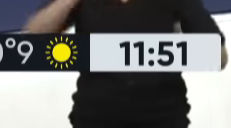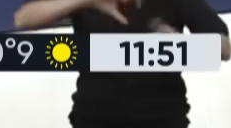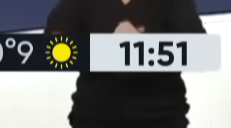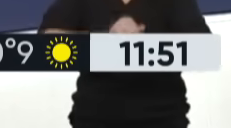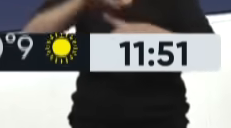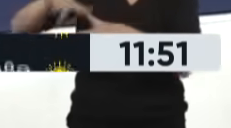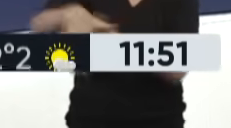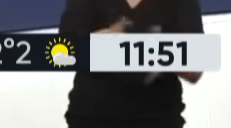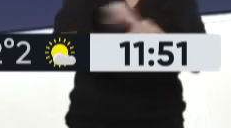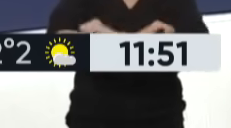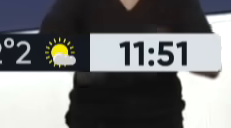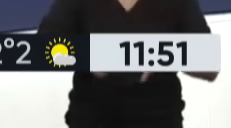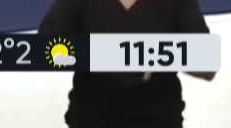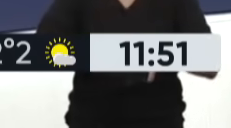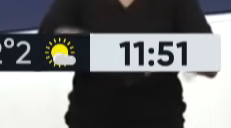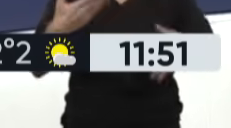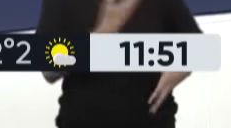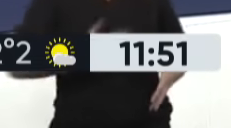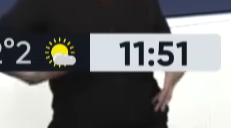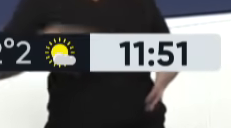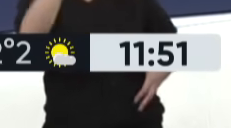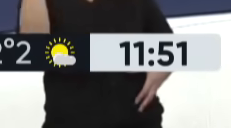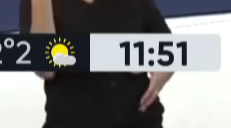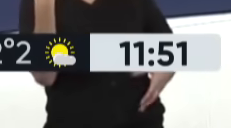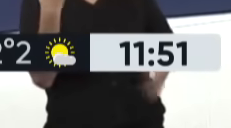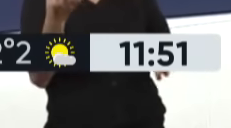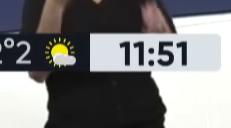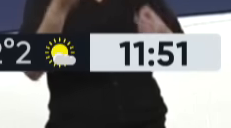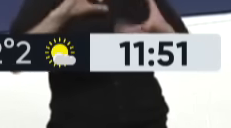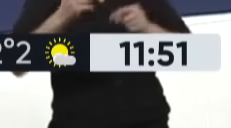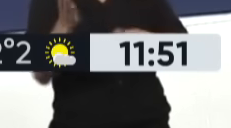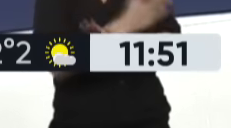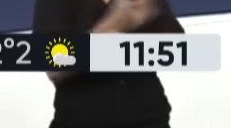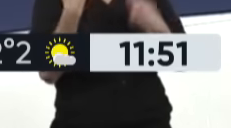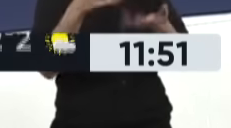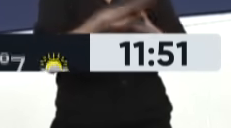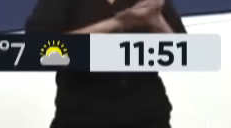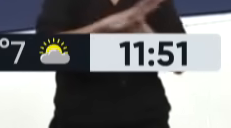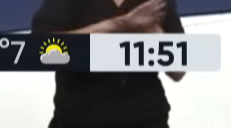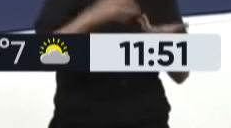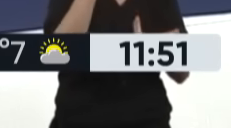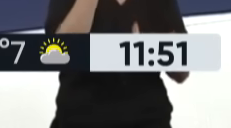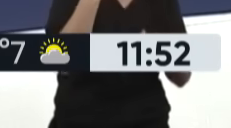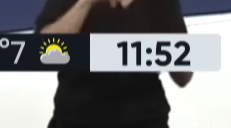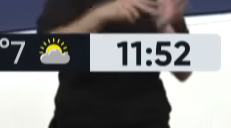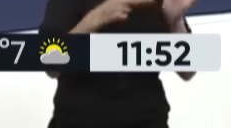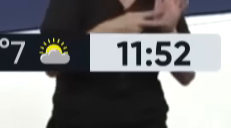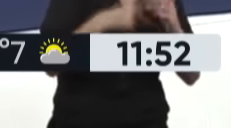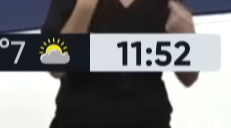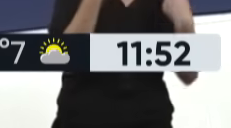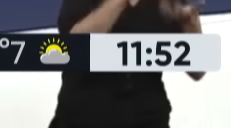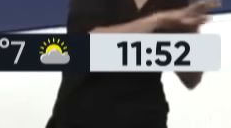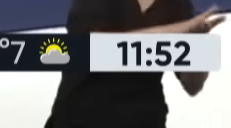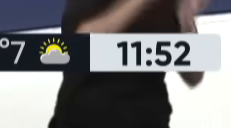pensó, muy bien, por el tema de los cortes eléctricos en el sistema interconectado nacional, para las